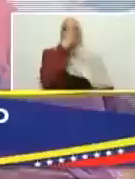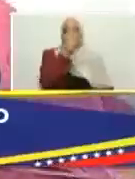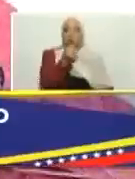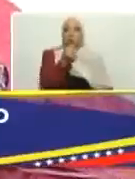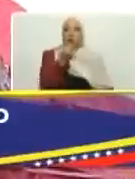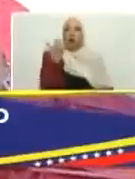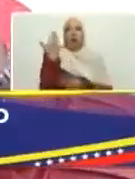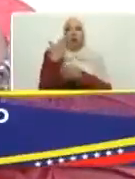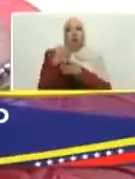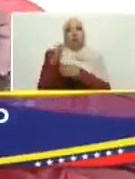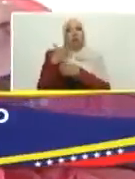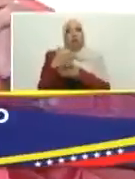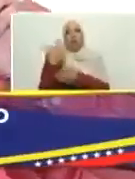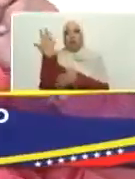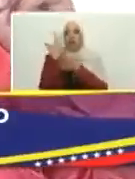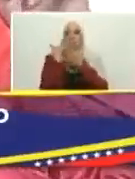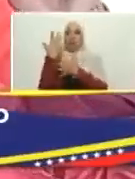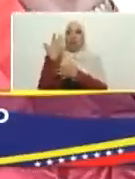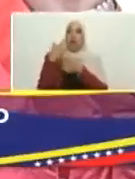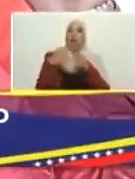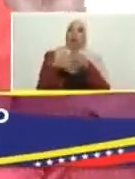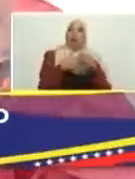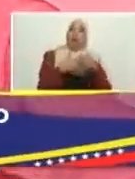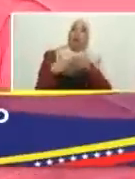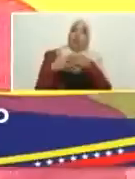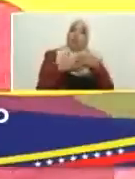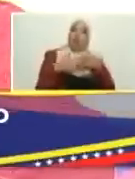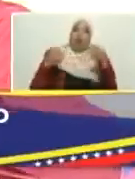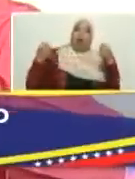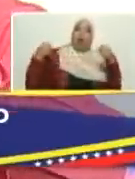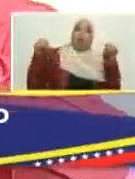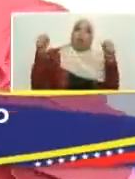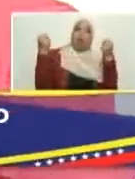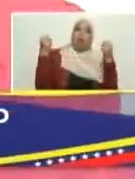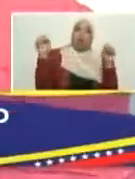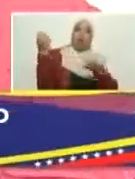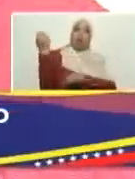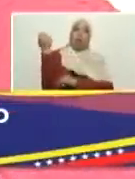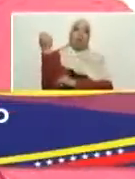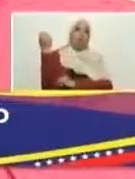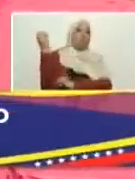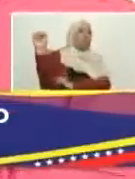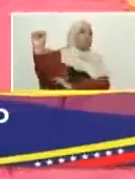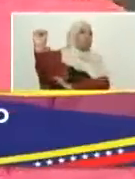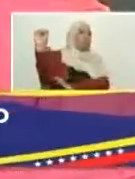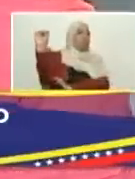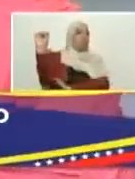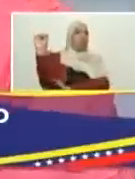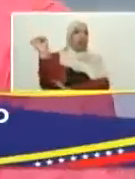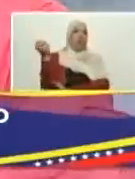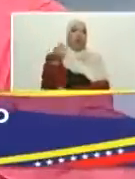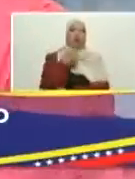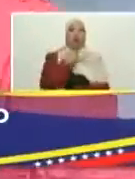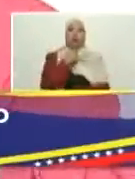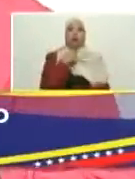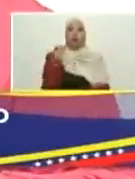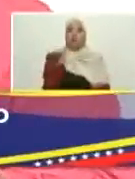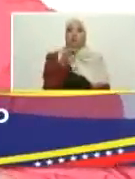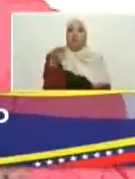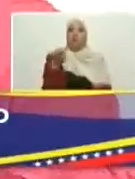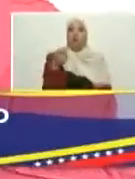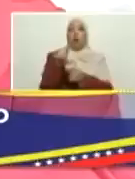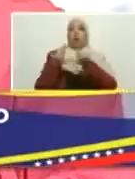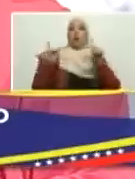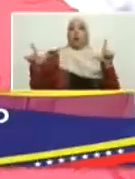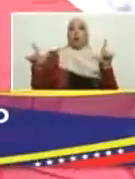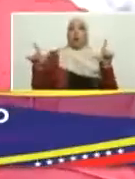ignorarlo, porque Estados Unidos aplica las sanciones para hacer sufrir a los pueblos. Y después busca a sus lenguas